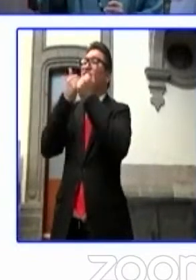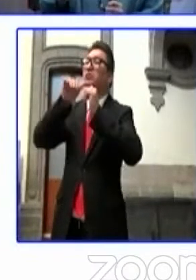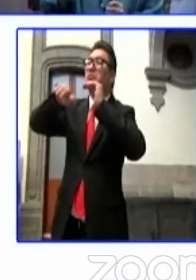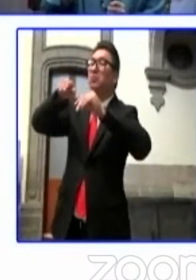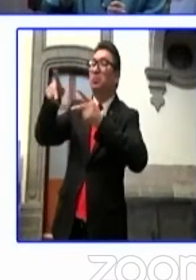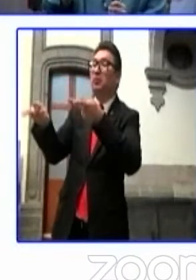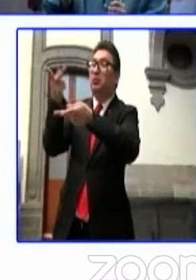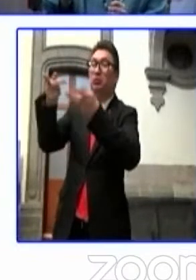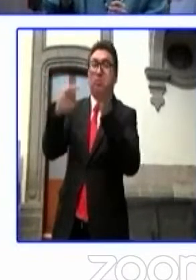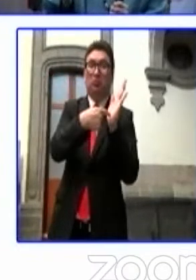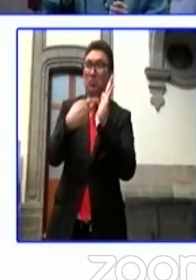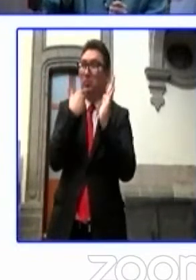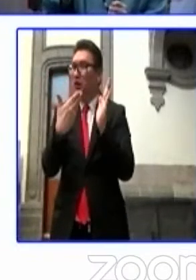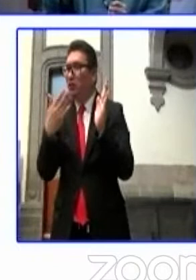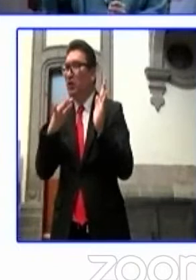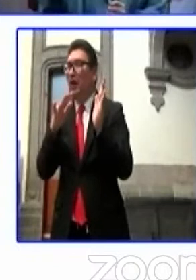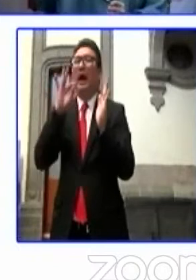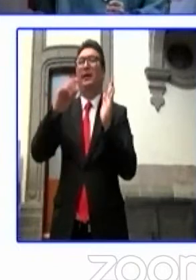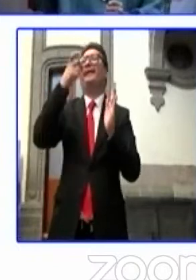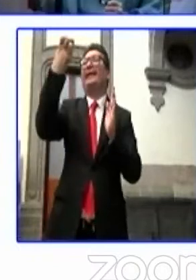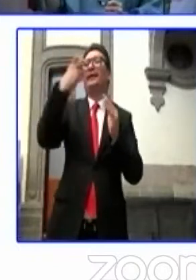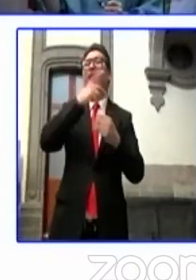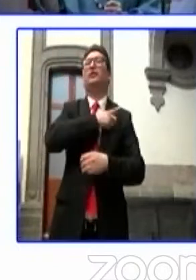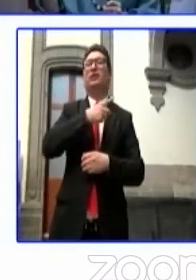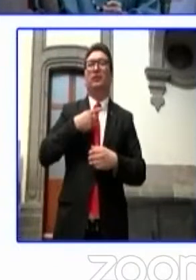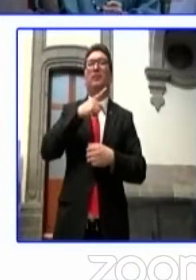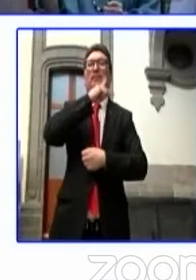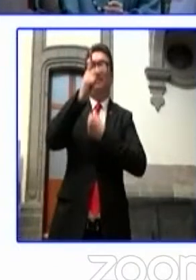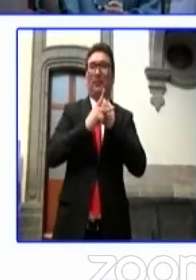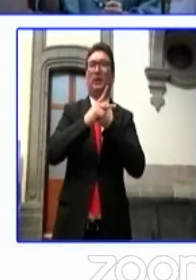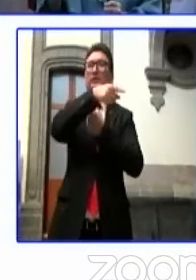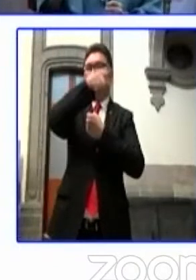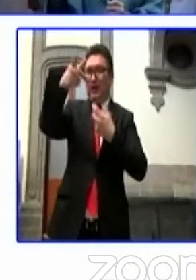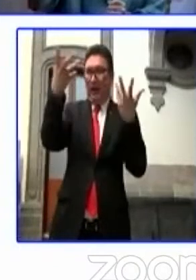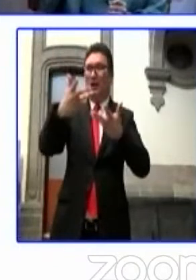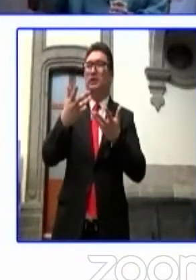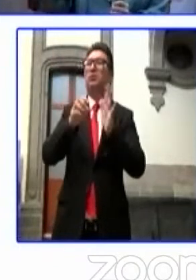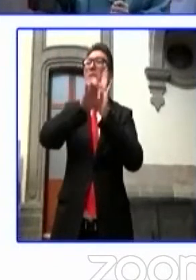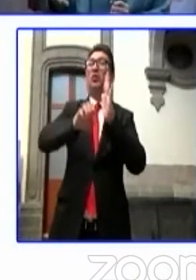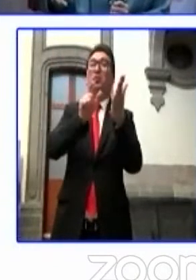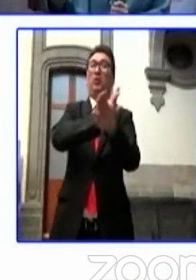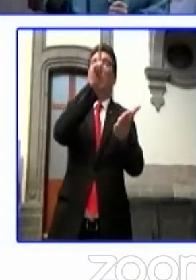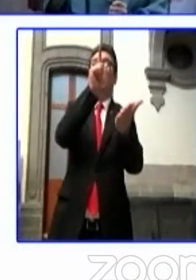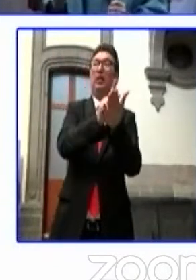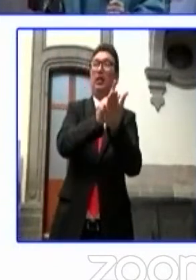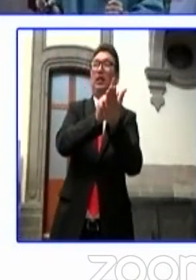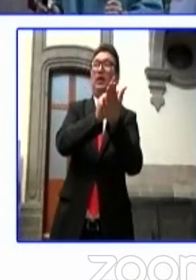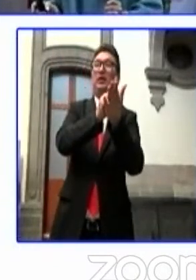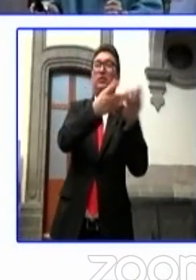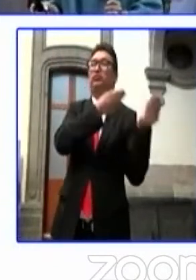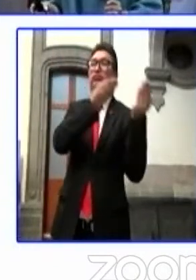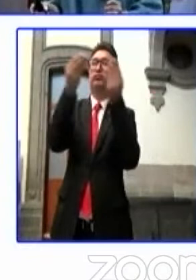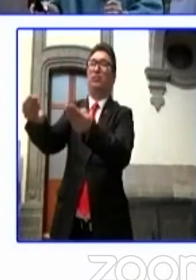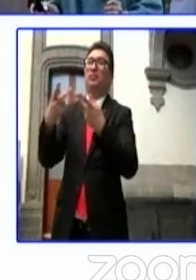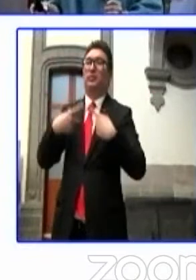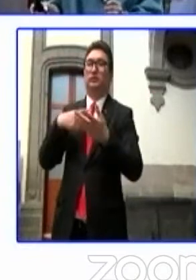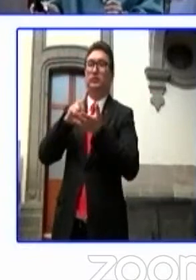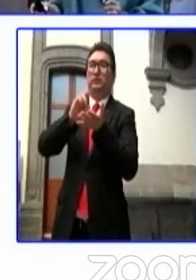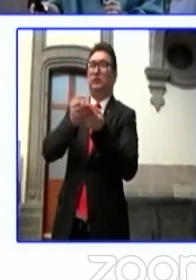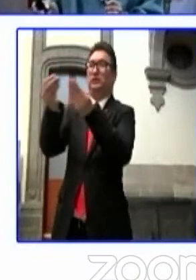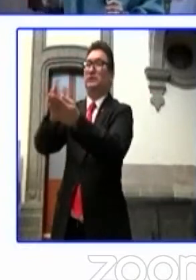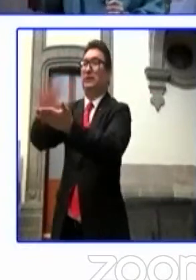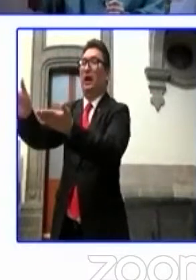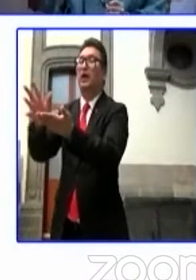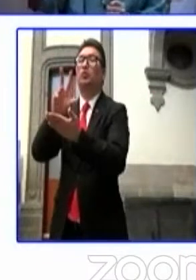debe de hacer todos los estados parte. Si van a hacer una ley, no deben de presentarles un borrador a las personas con discapacidad,